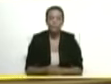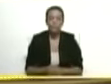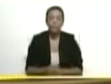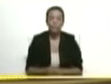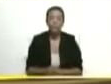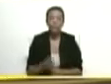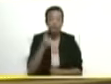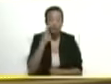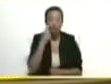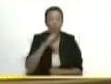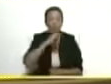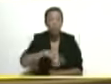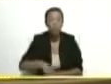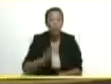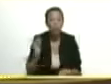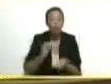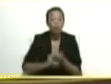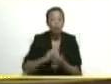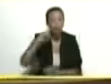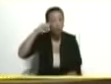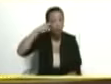hay que ver la historia.